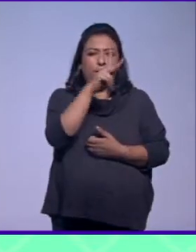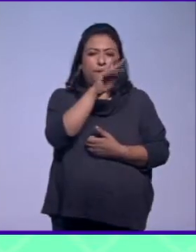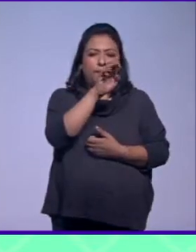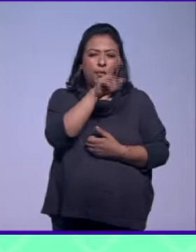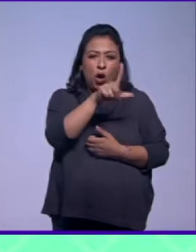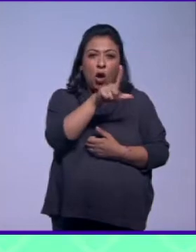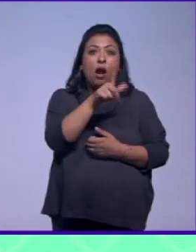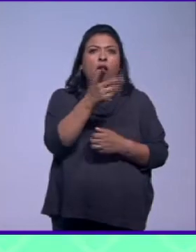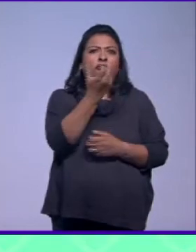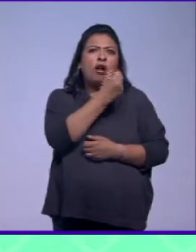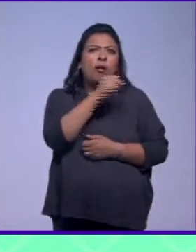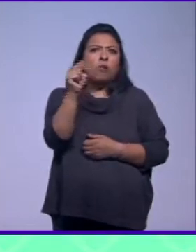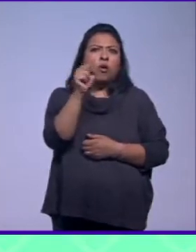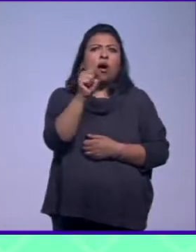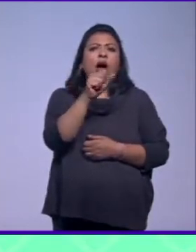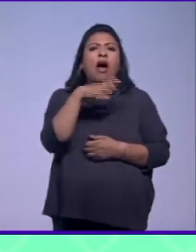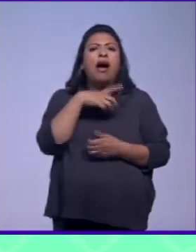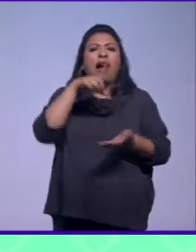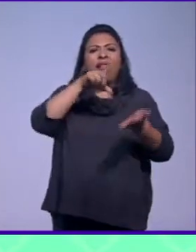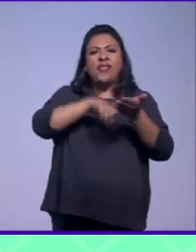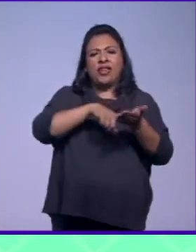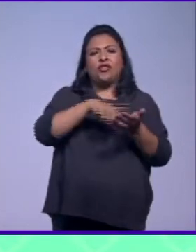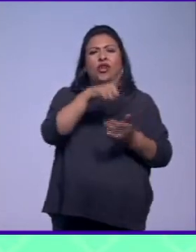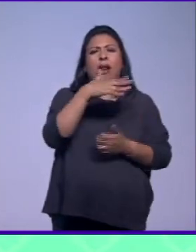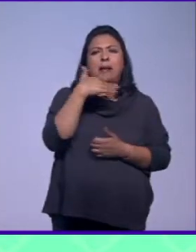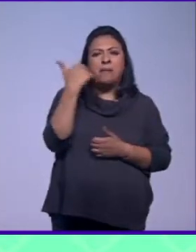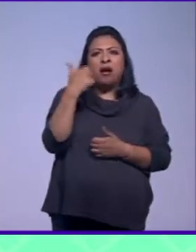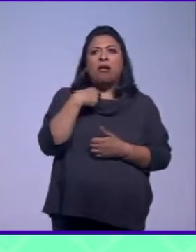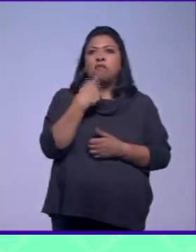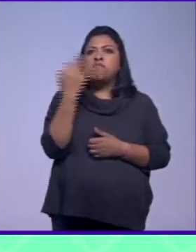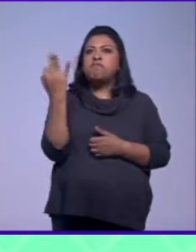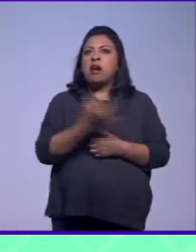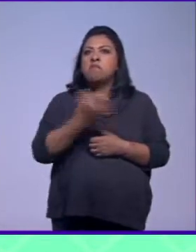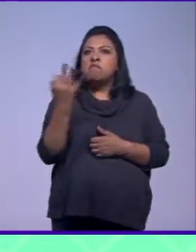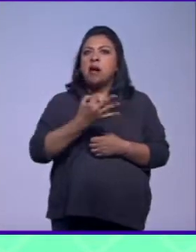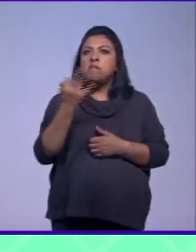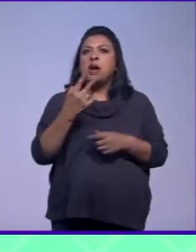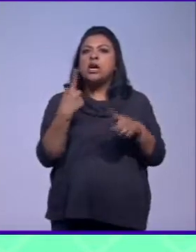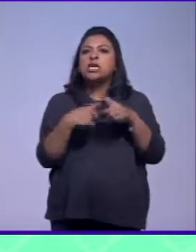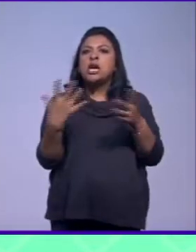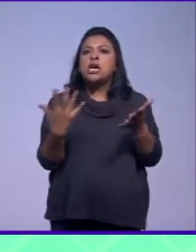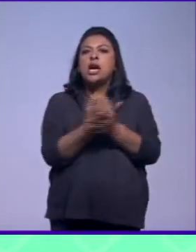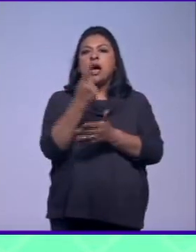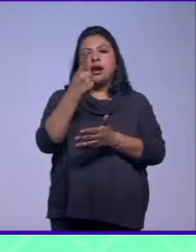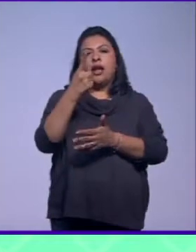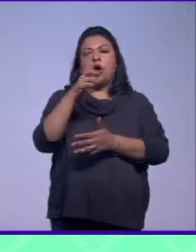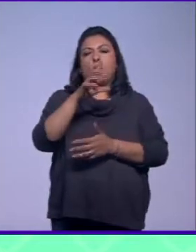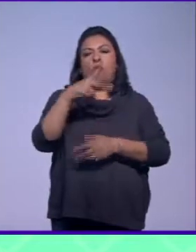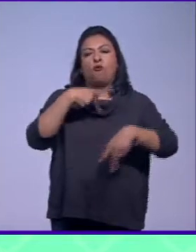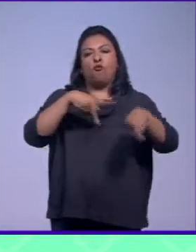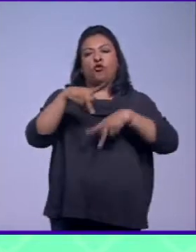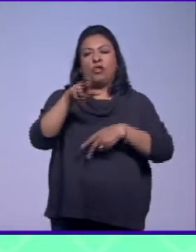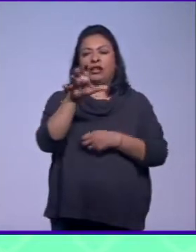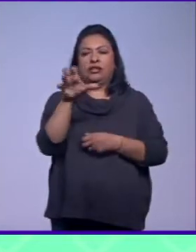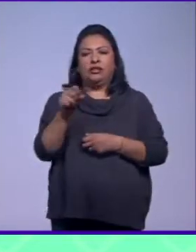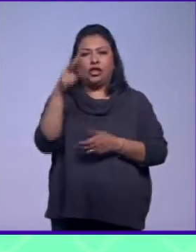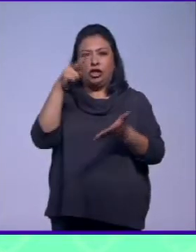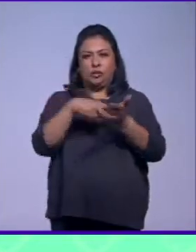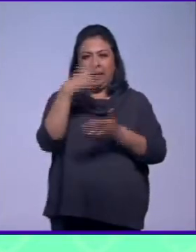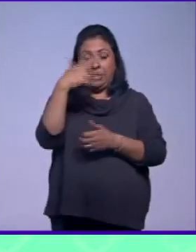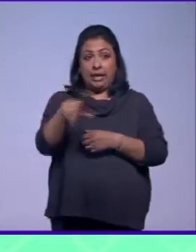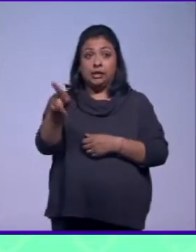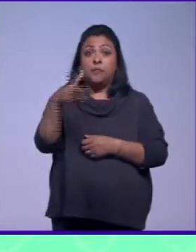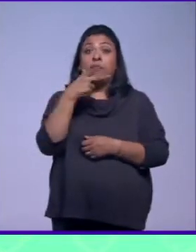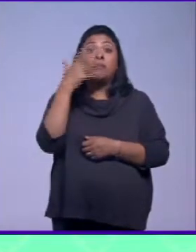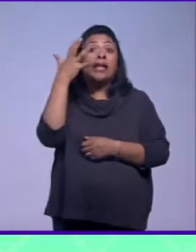que se hiciera famoso desde un acuario alemana al acertar todas sus predicciones del mundial de sudáfrica-2010 el